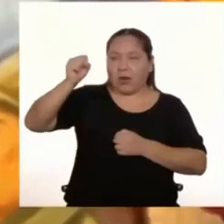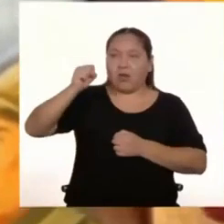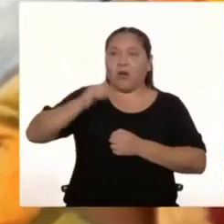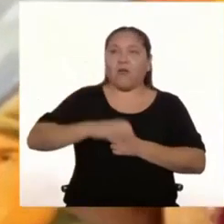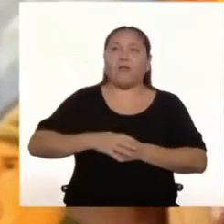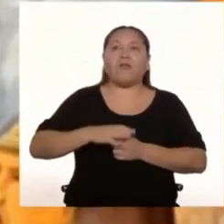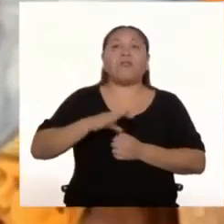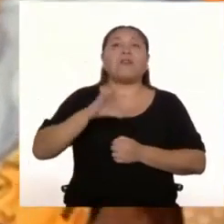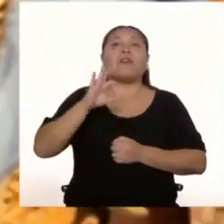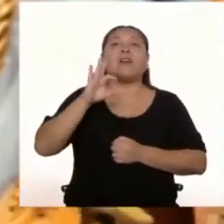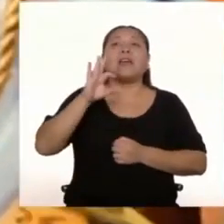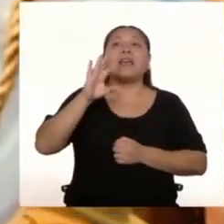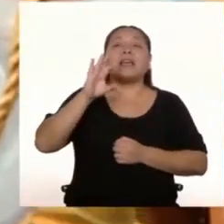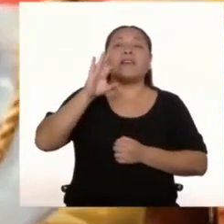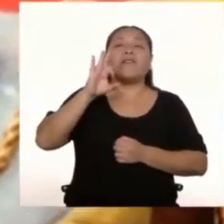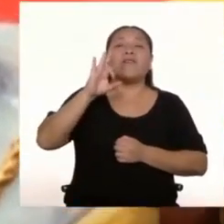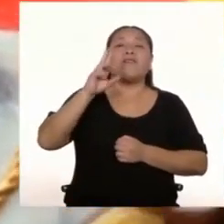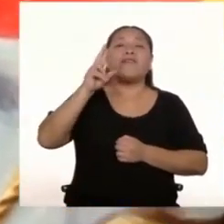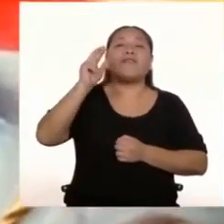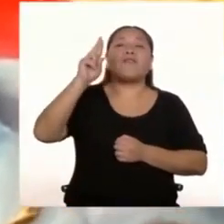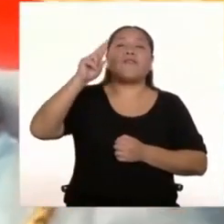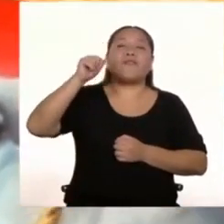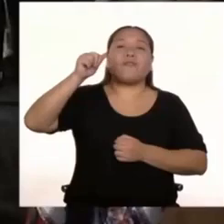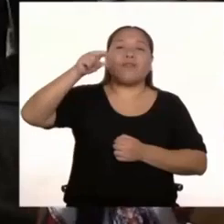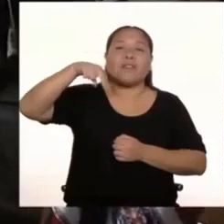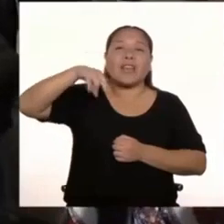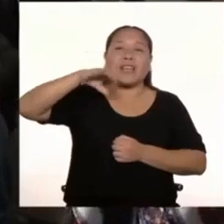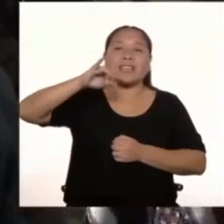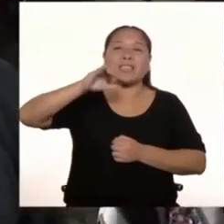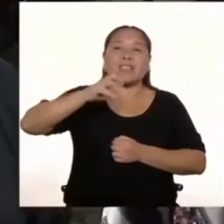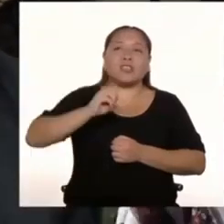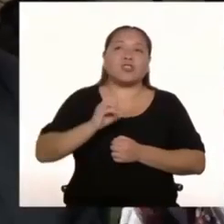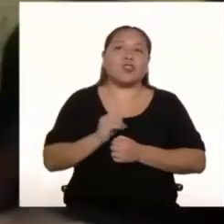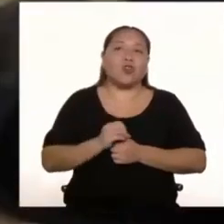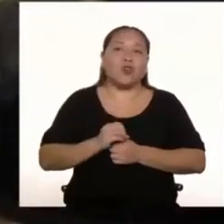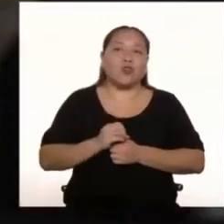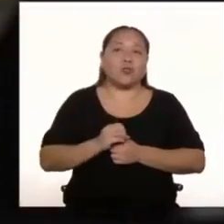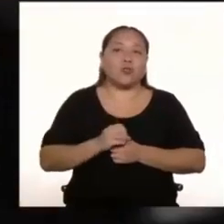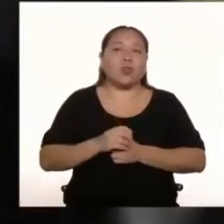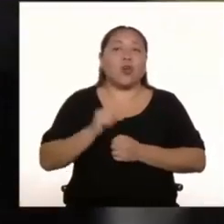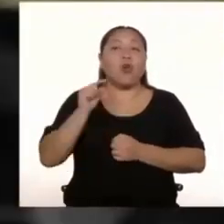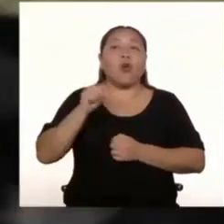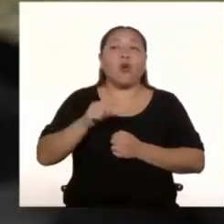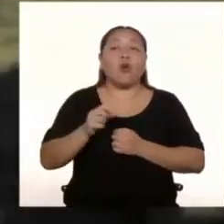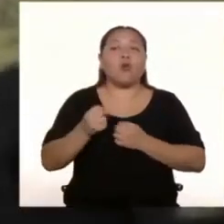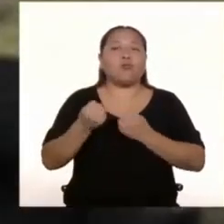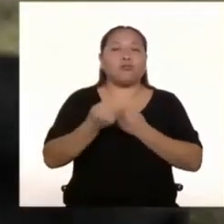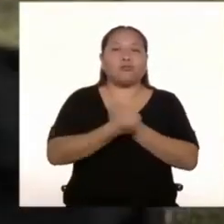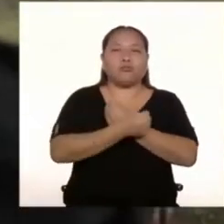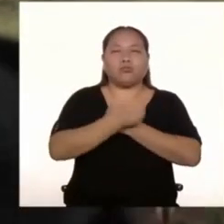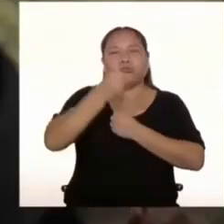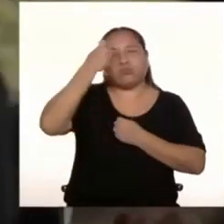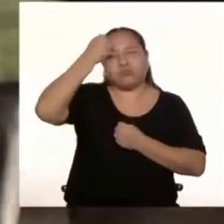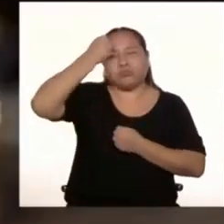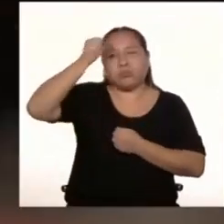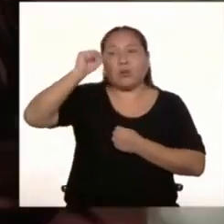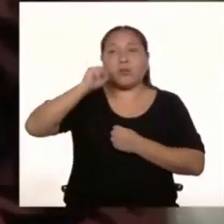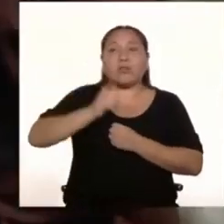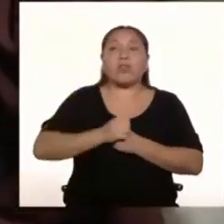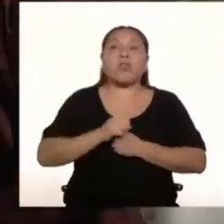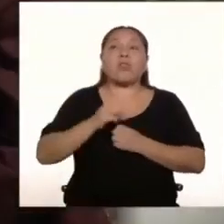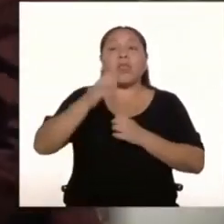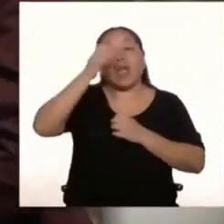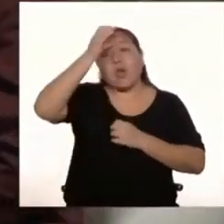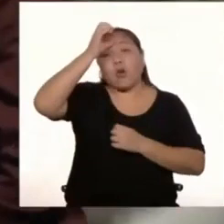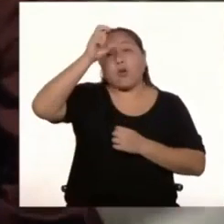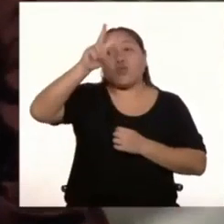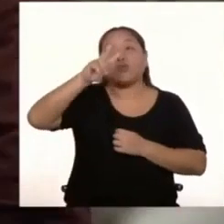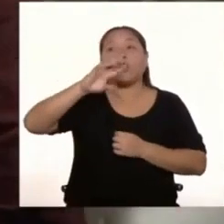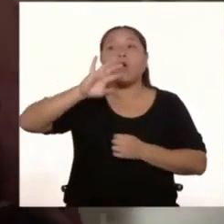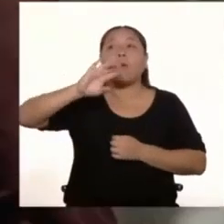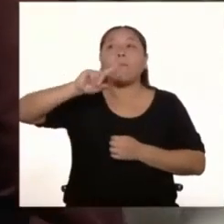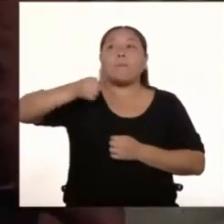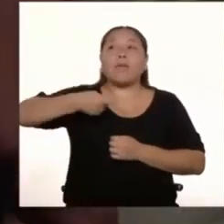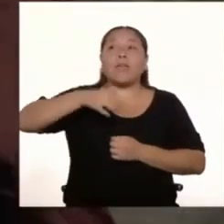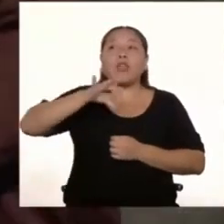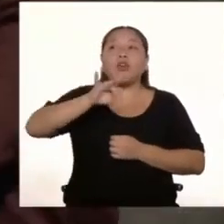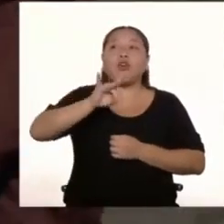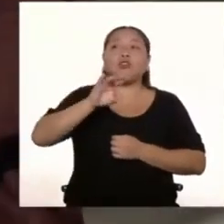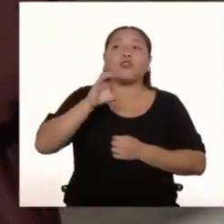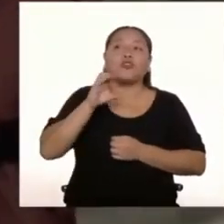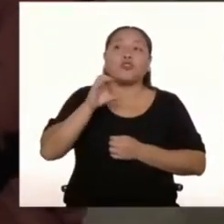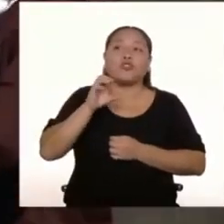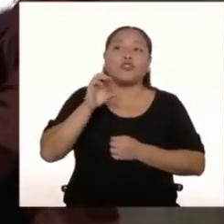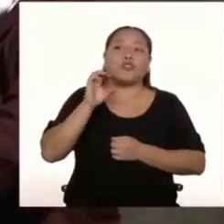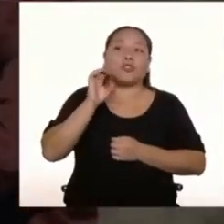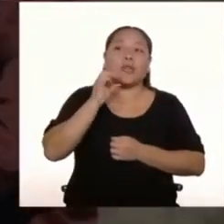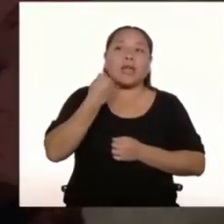en Tacna, en 1811, o con la gran revolución del Cusco de 1814, acaudillada por